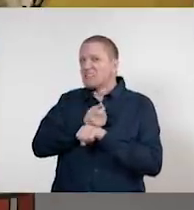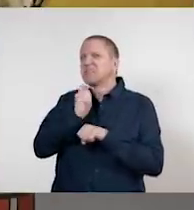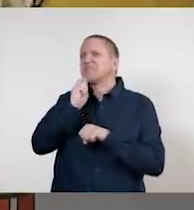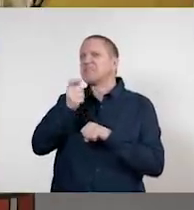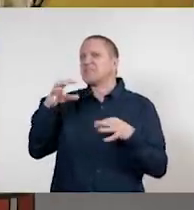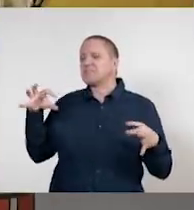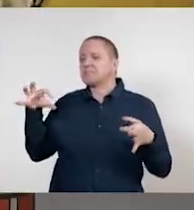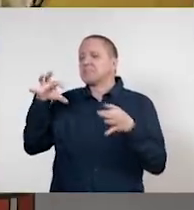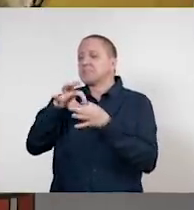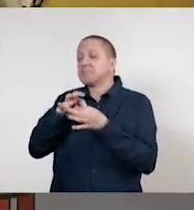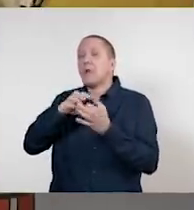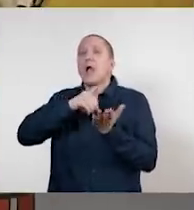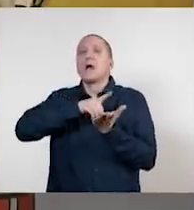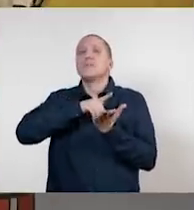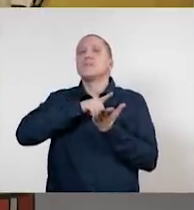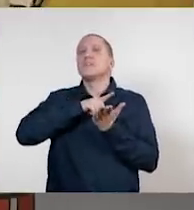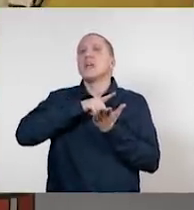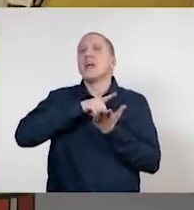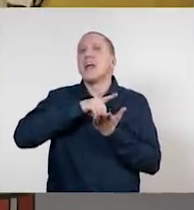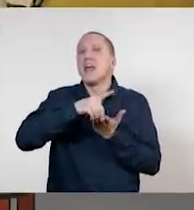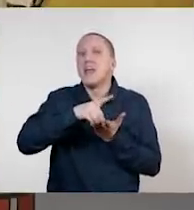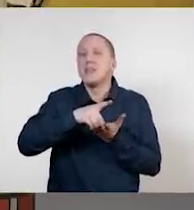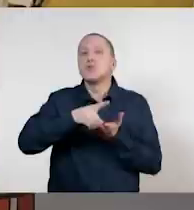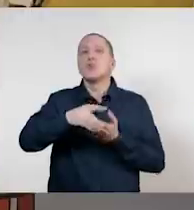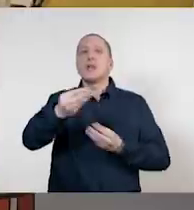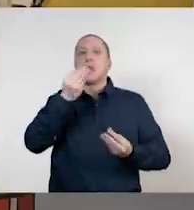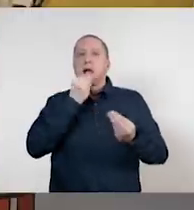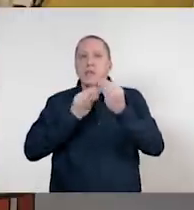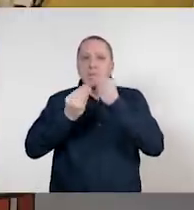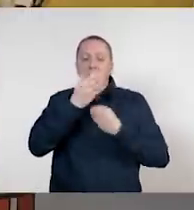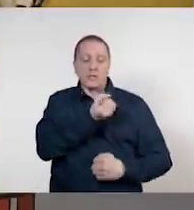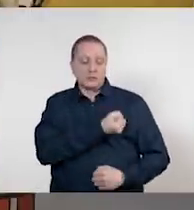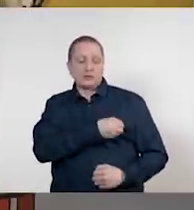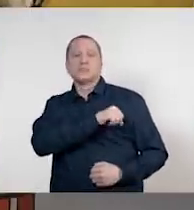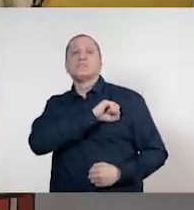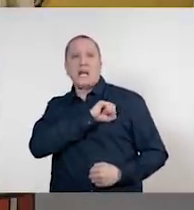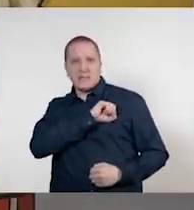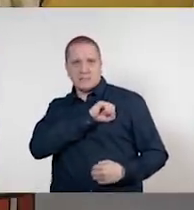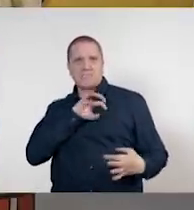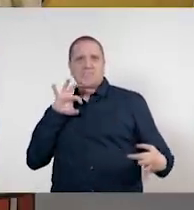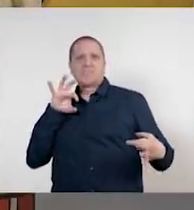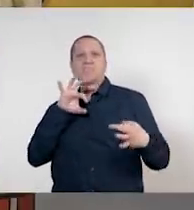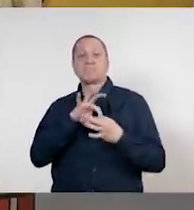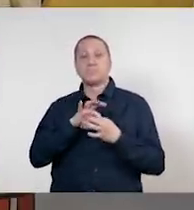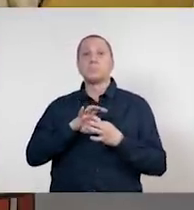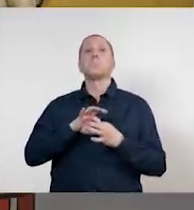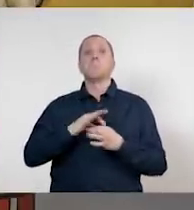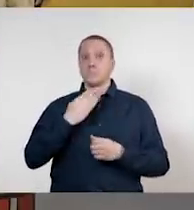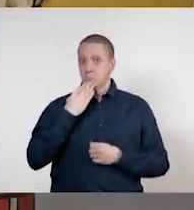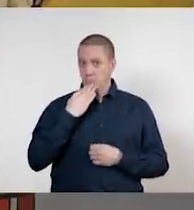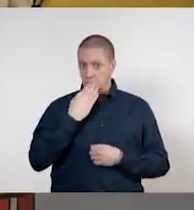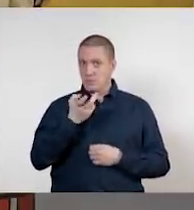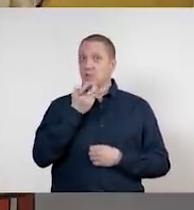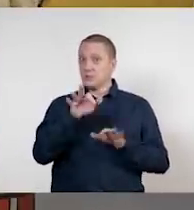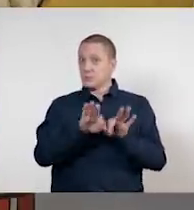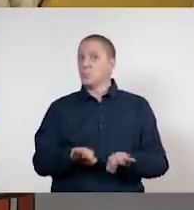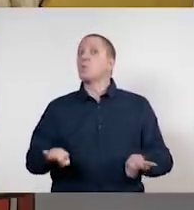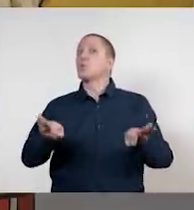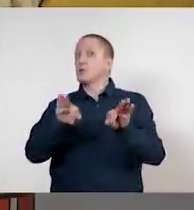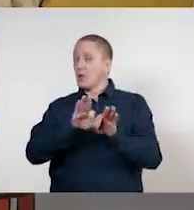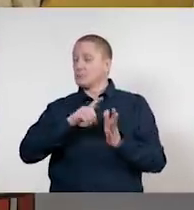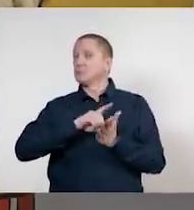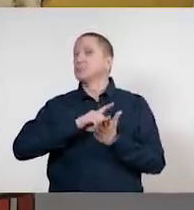amarillo corresponde al derecho de una sana alimentación. Oye, muy bien. Ese es uno de nuestros derechos